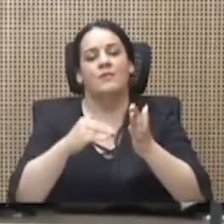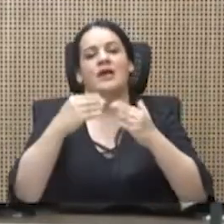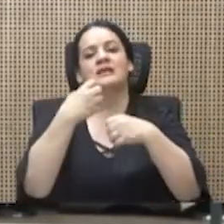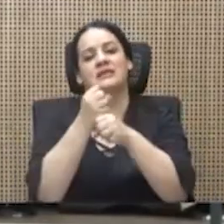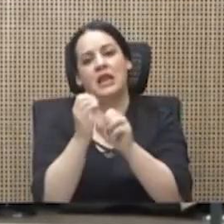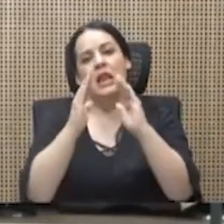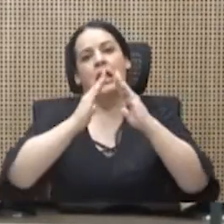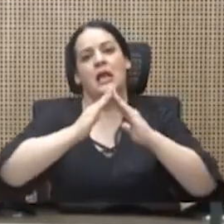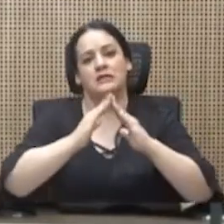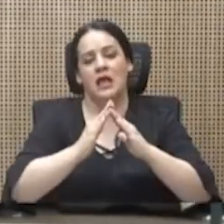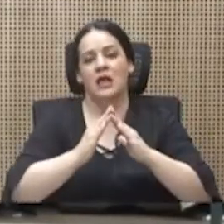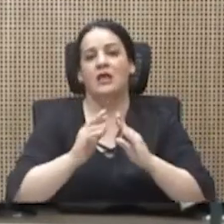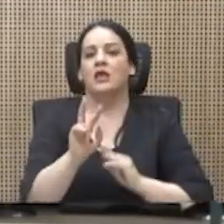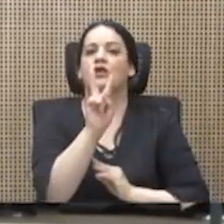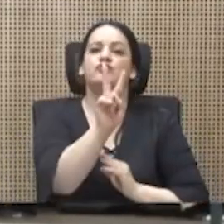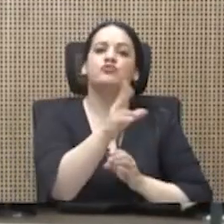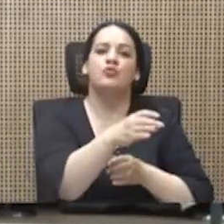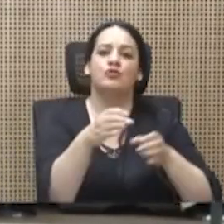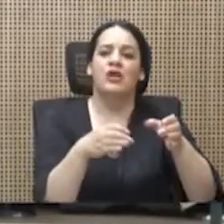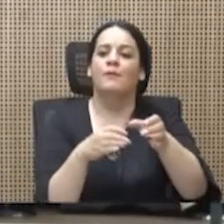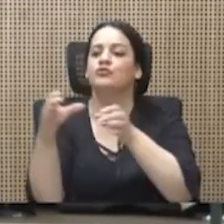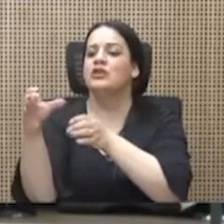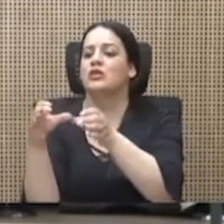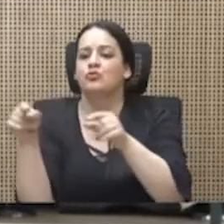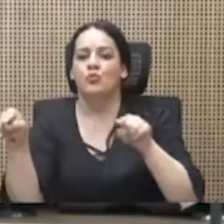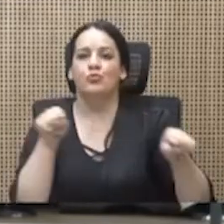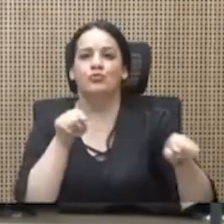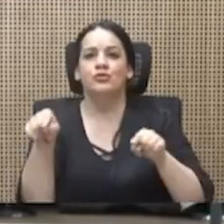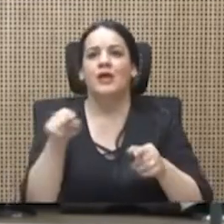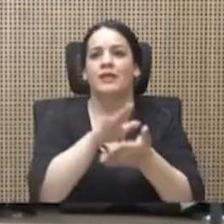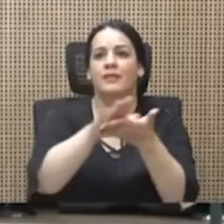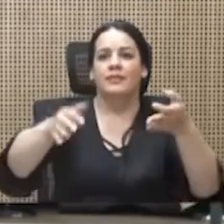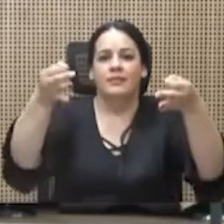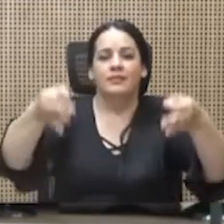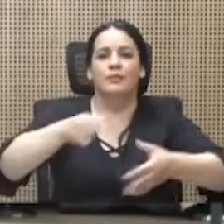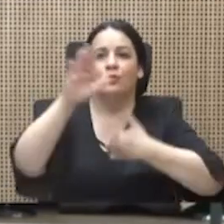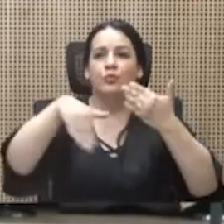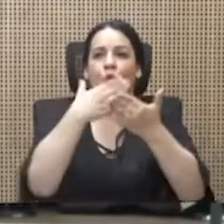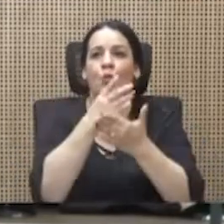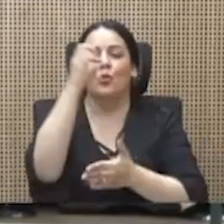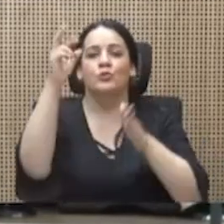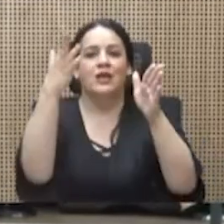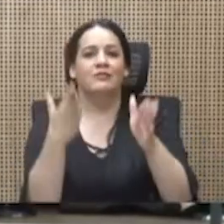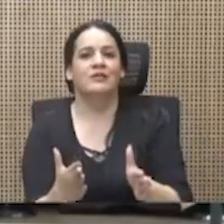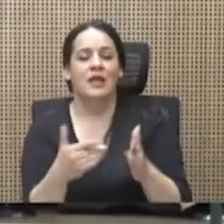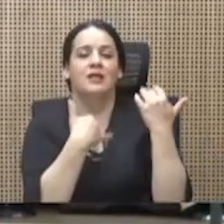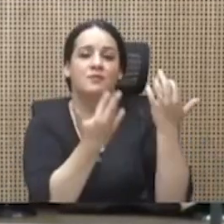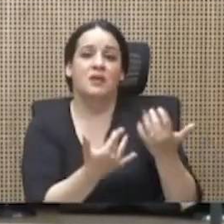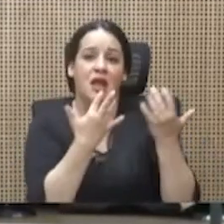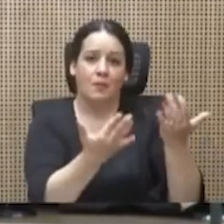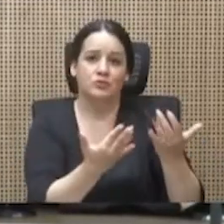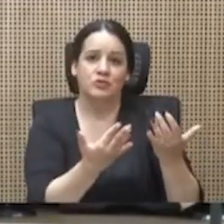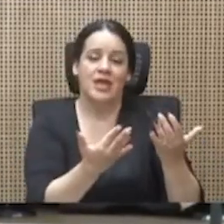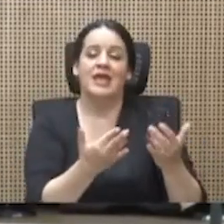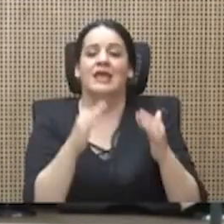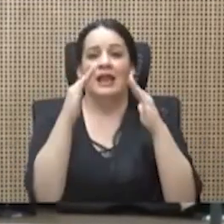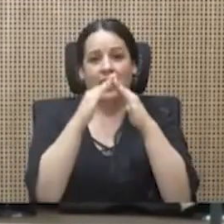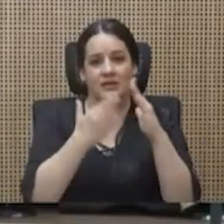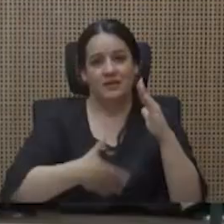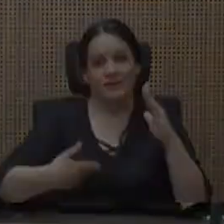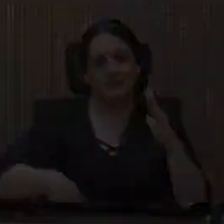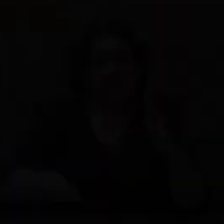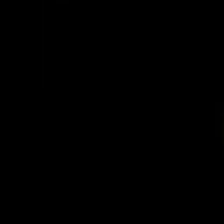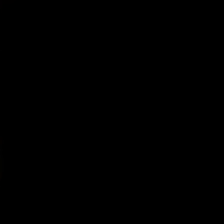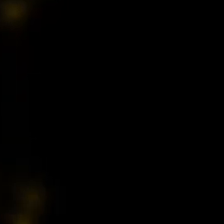menos en esos dos aposentos, decente, que todos los costarricenses esperamos que sea la Casa Presidencial. Muchas gracias,